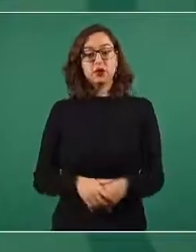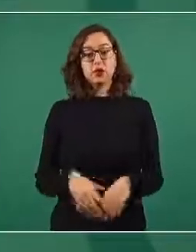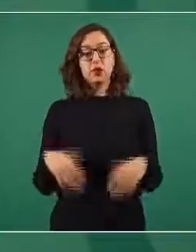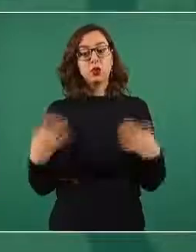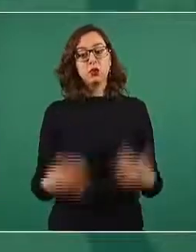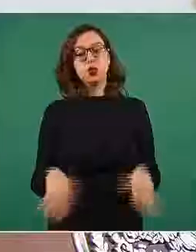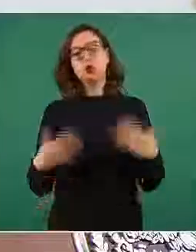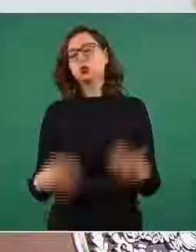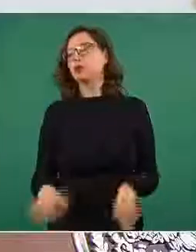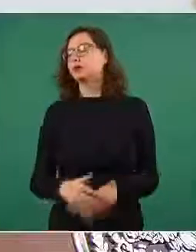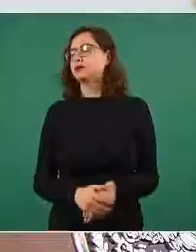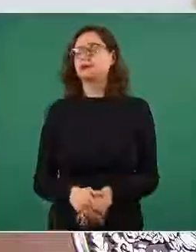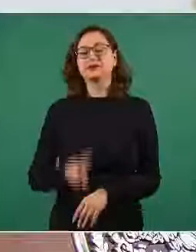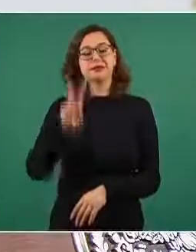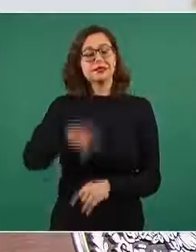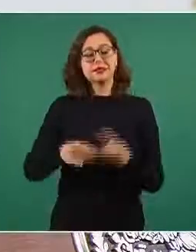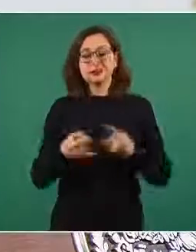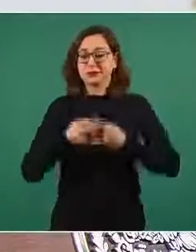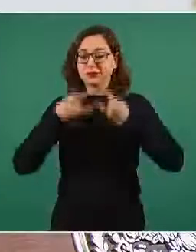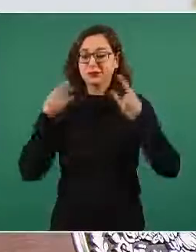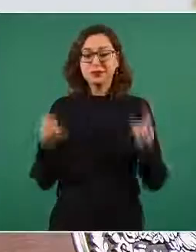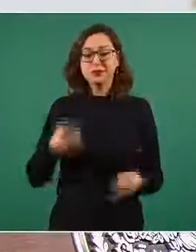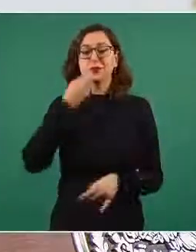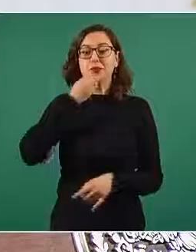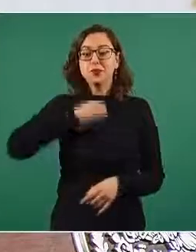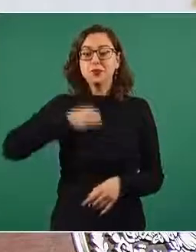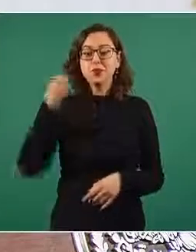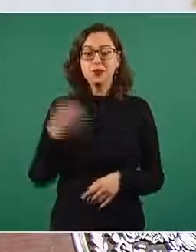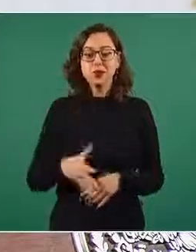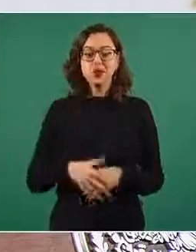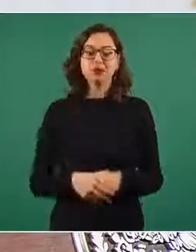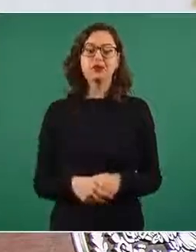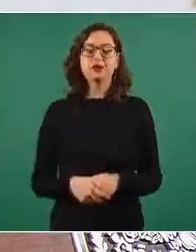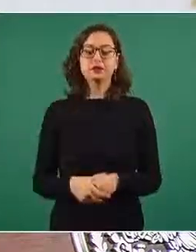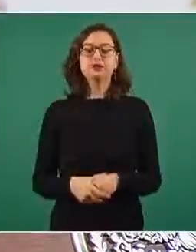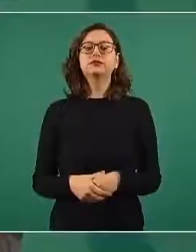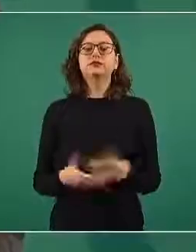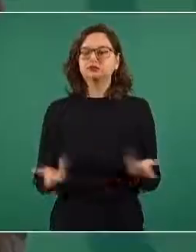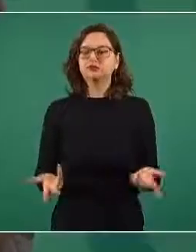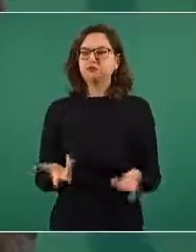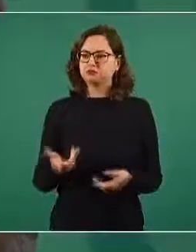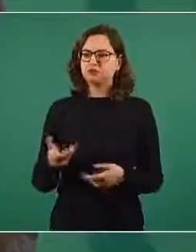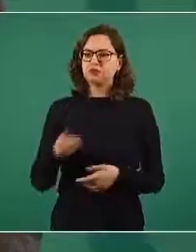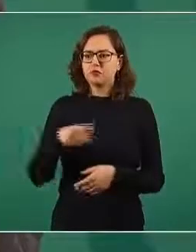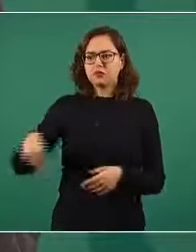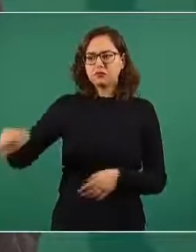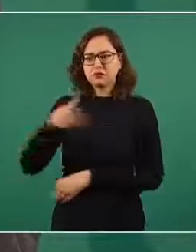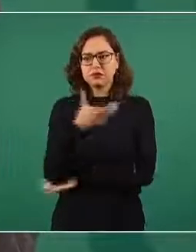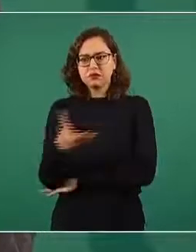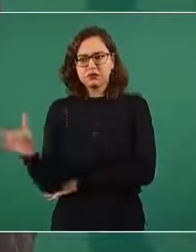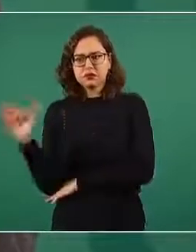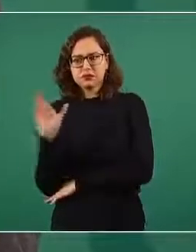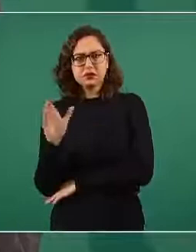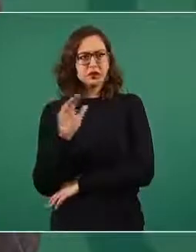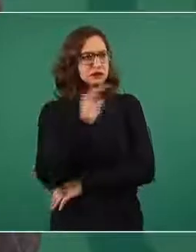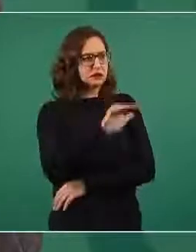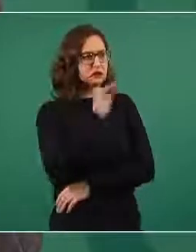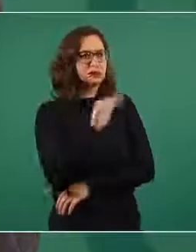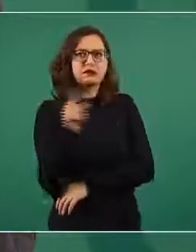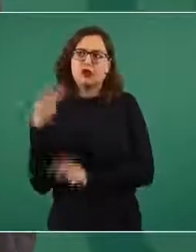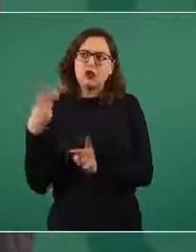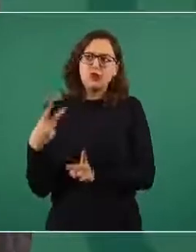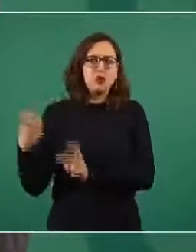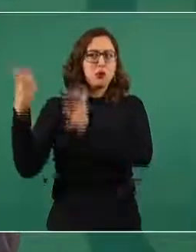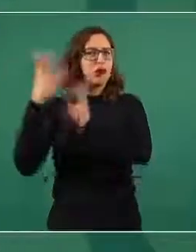historia, fueron a ver al general Mujica y el general Mujica le restituyó la tierra a los campesinos, la isla del Chinal